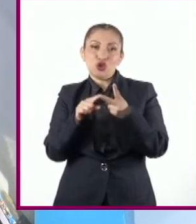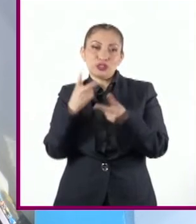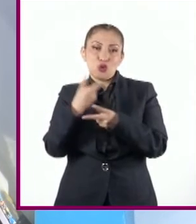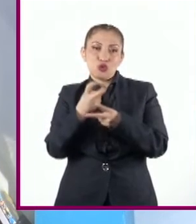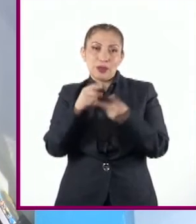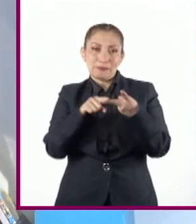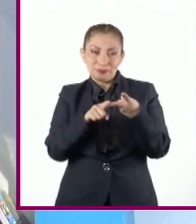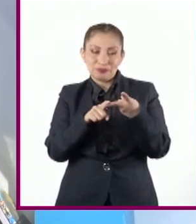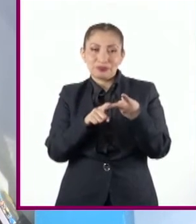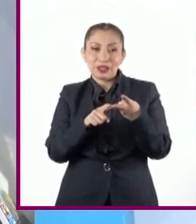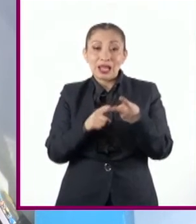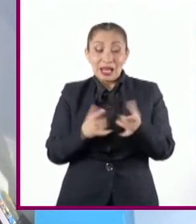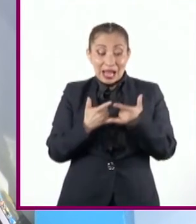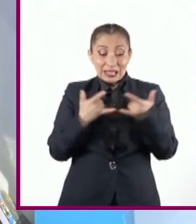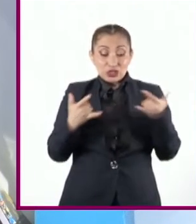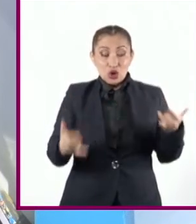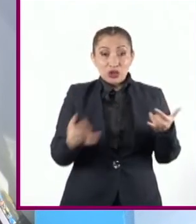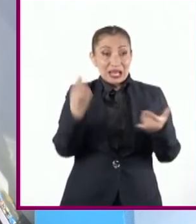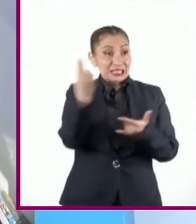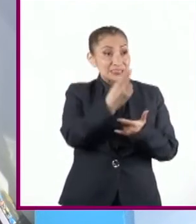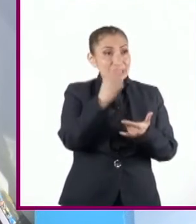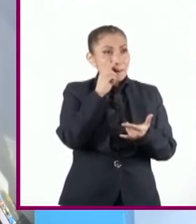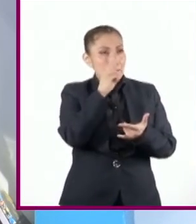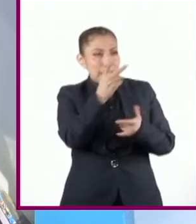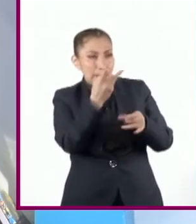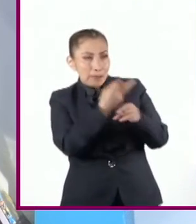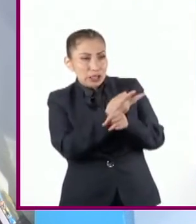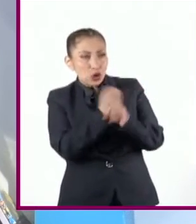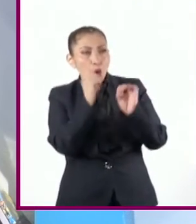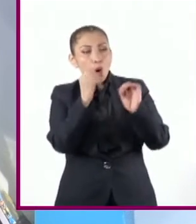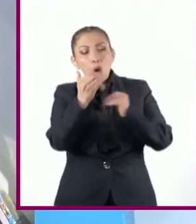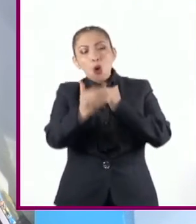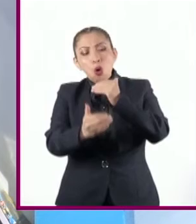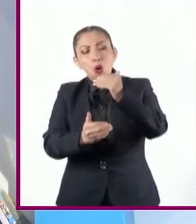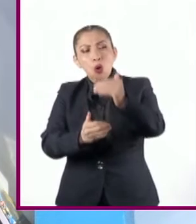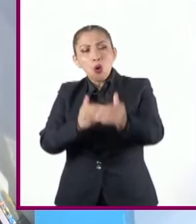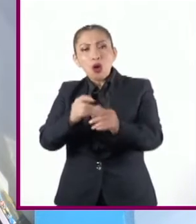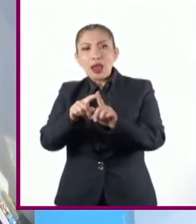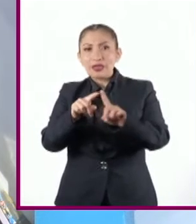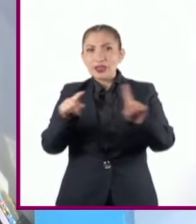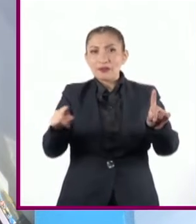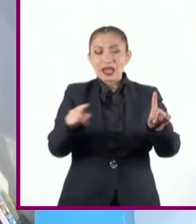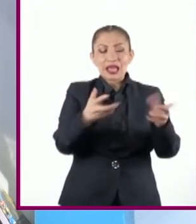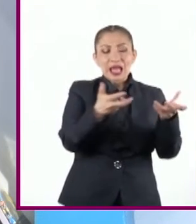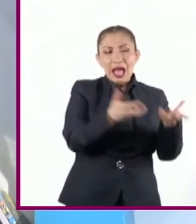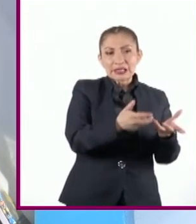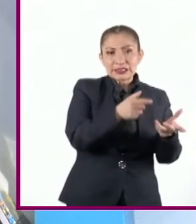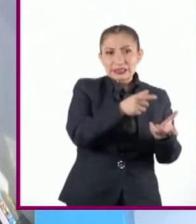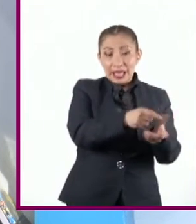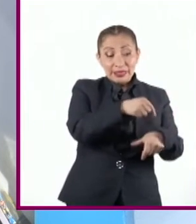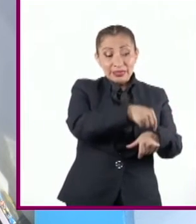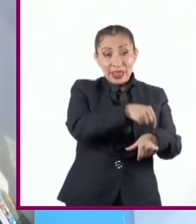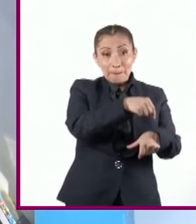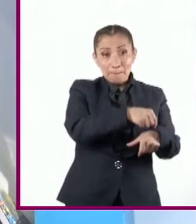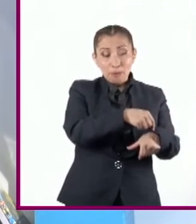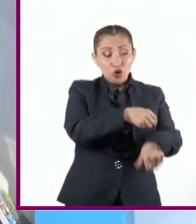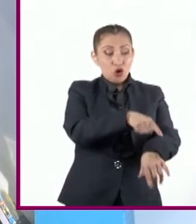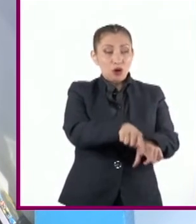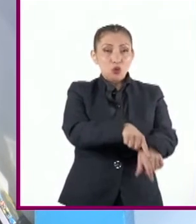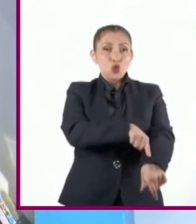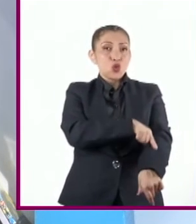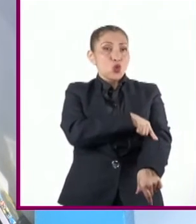historia recurre a la utilización de hechos y de procesos. La diferencia entre ellos son el tiempo de